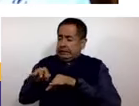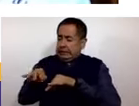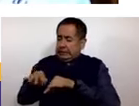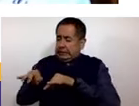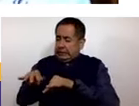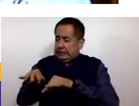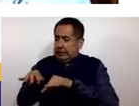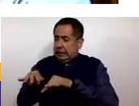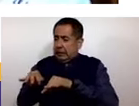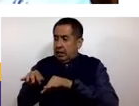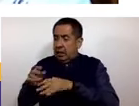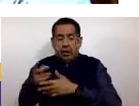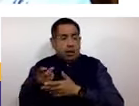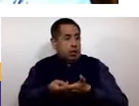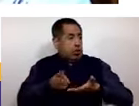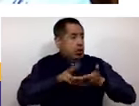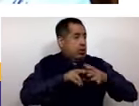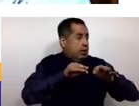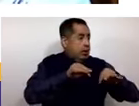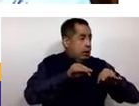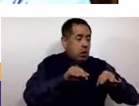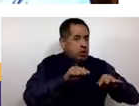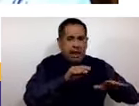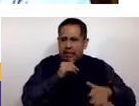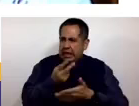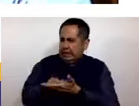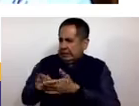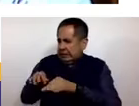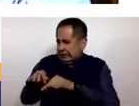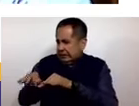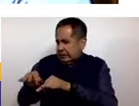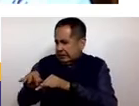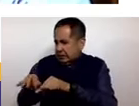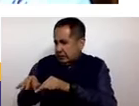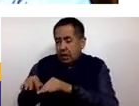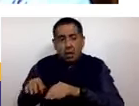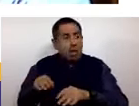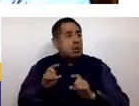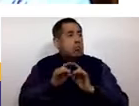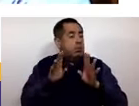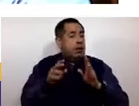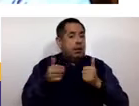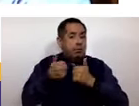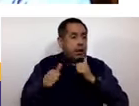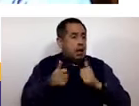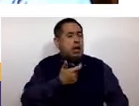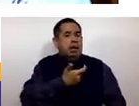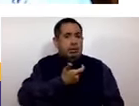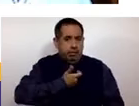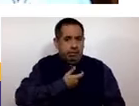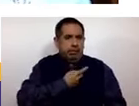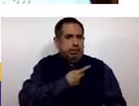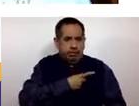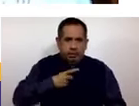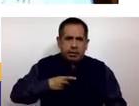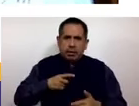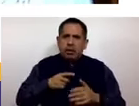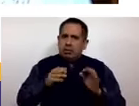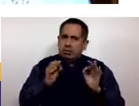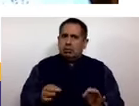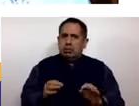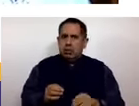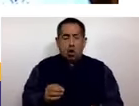jornada laboral, particularmente tratándose entre cónyuges. O sea, los dos trabajan,